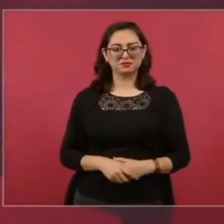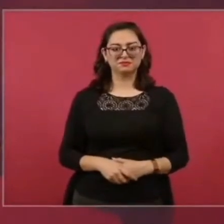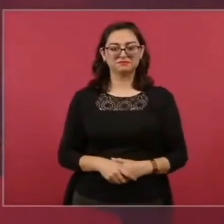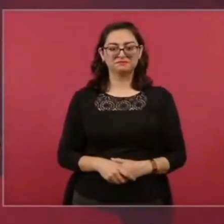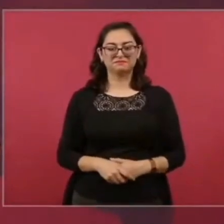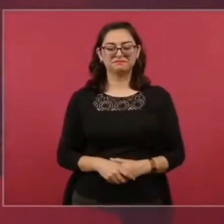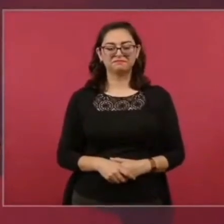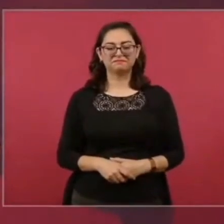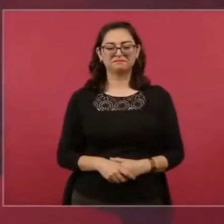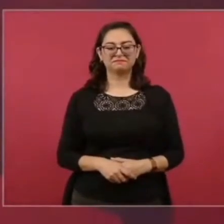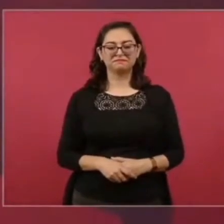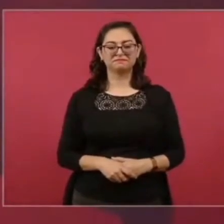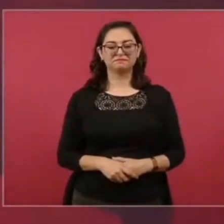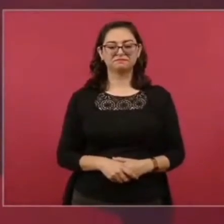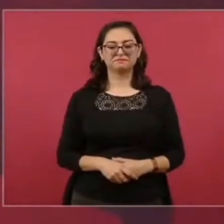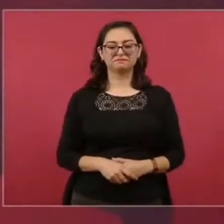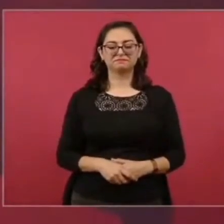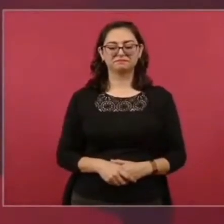Pero ya,